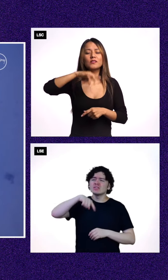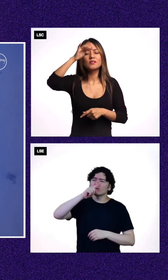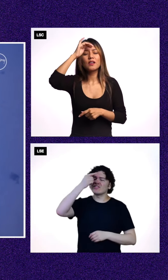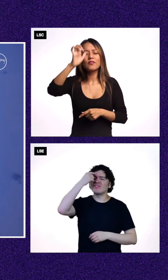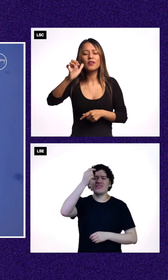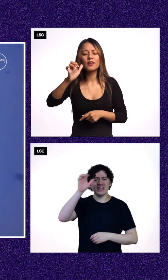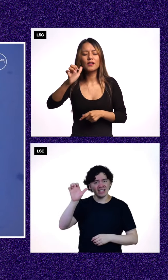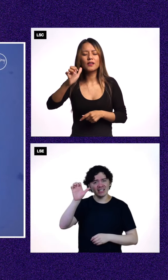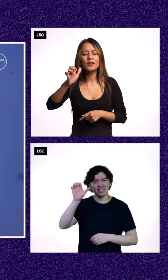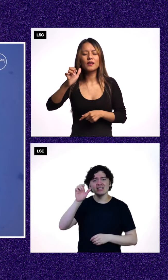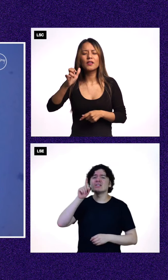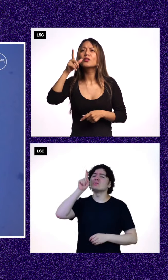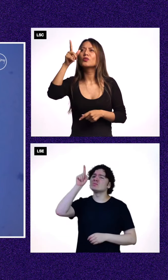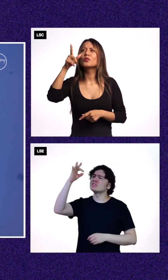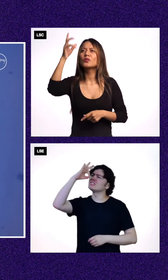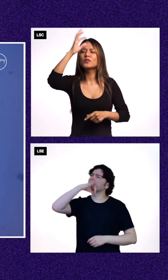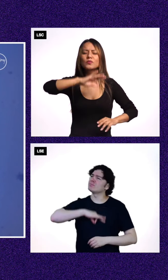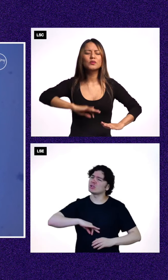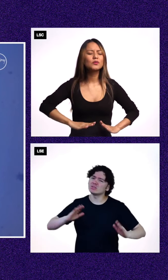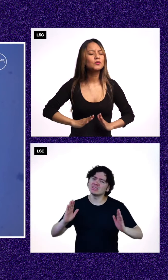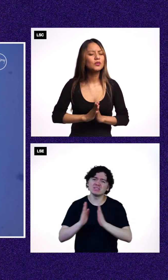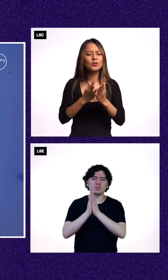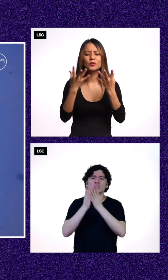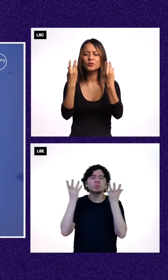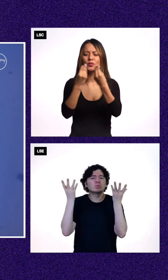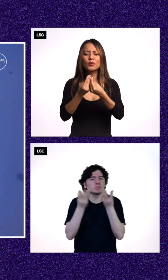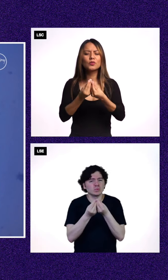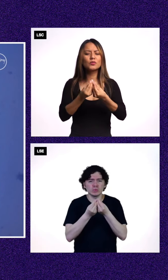Espíritu Santo, llena cada sala de estar.